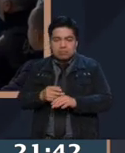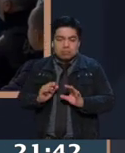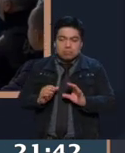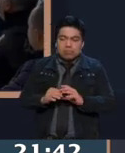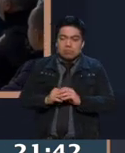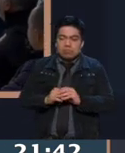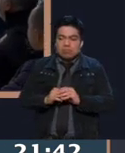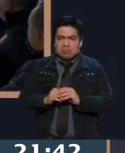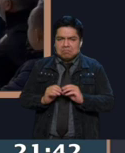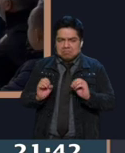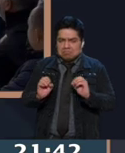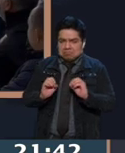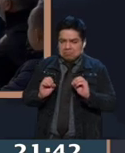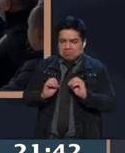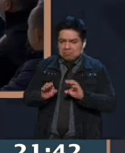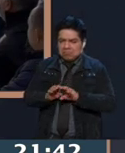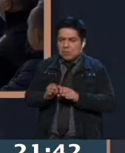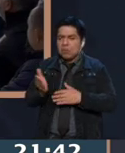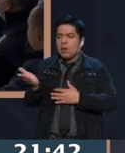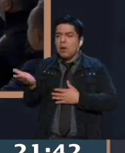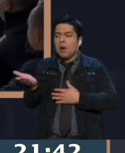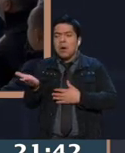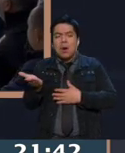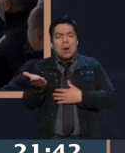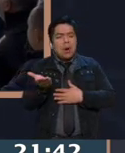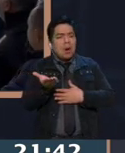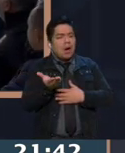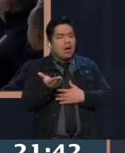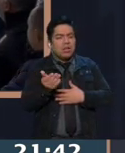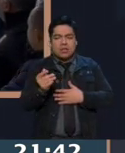Pues si no vine a pedir limosnas, Taboada.